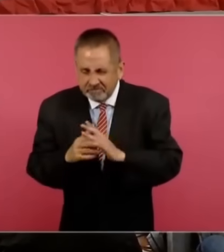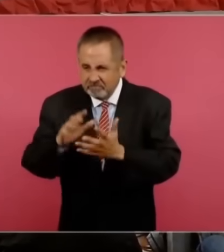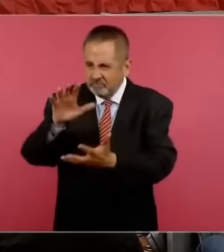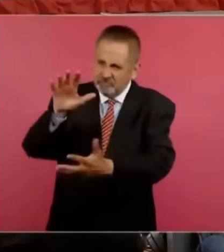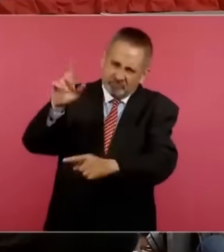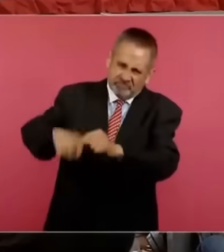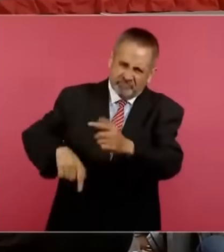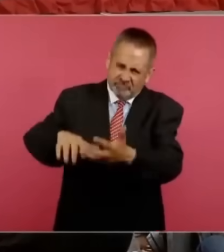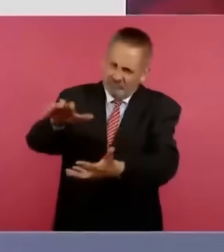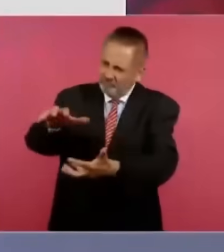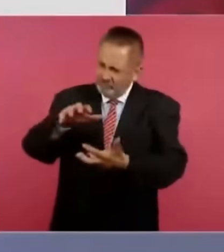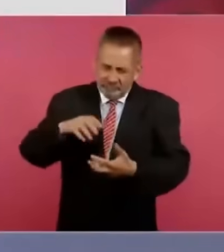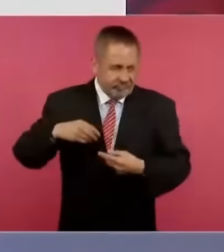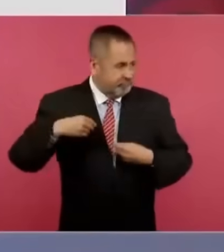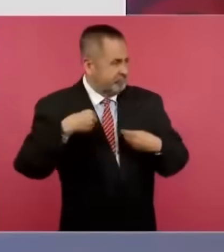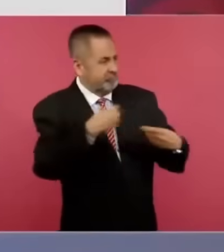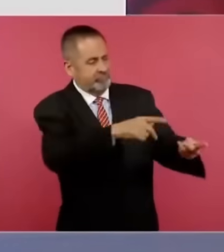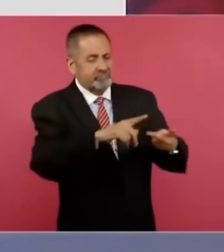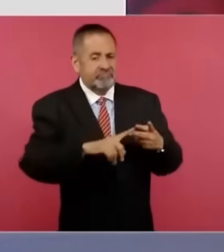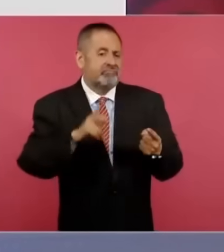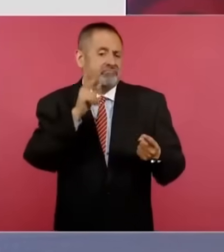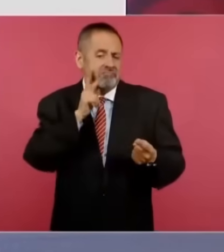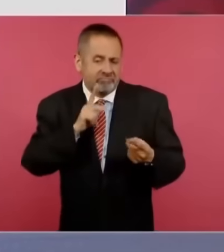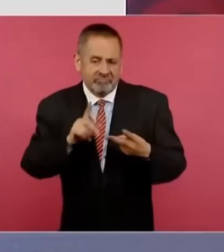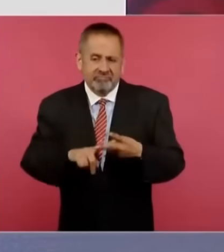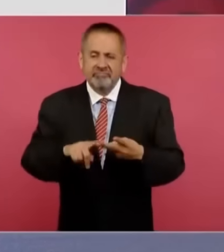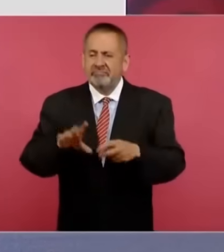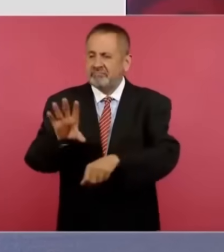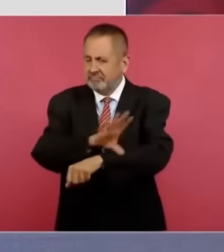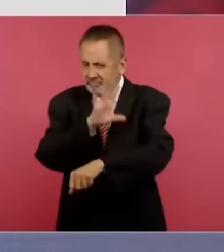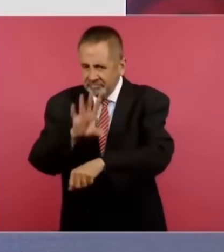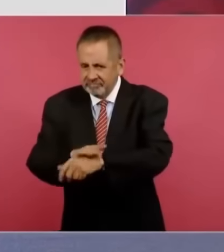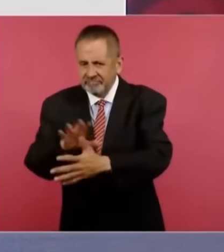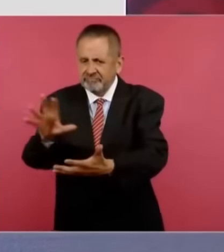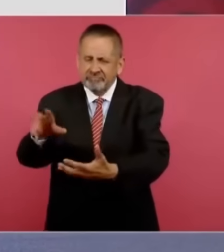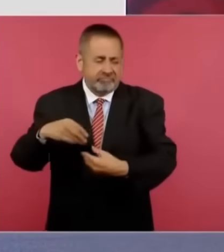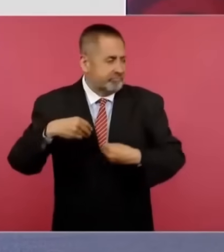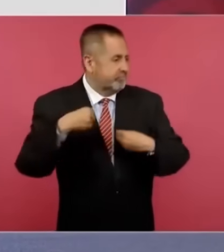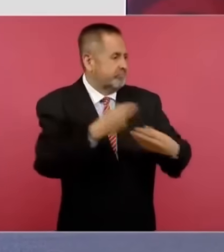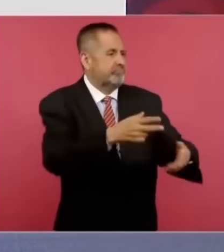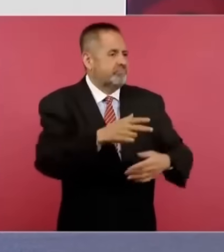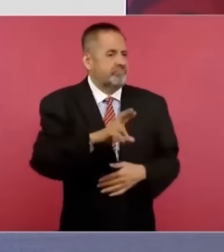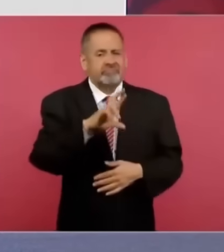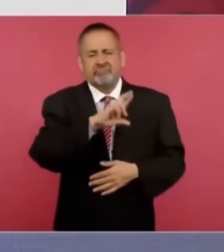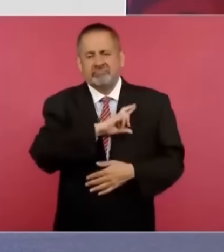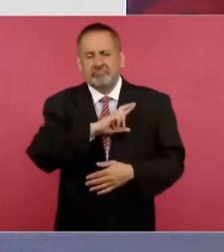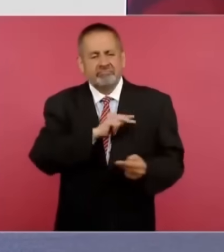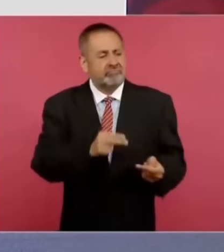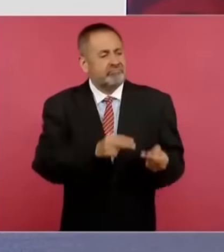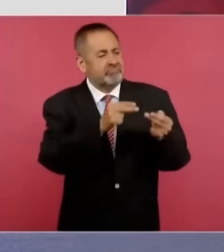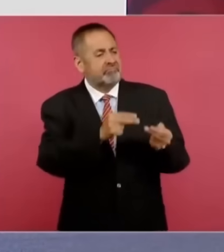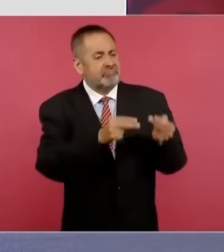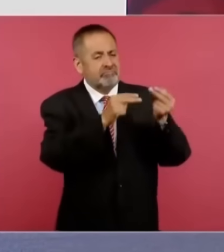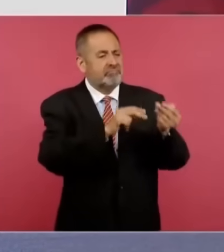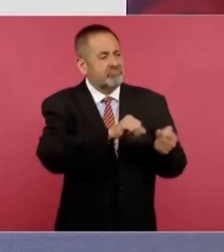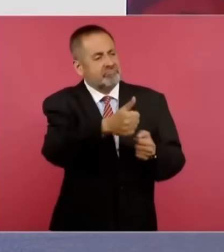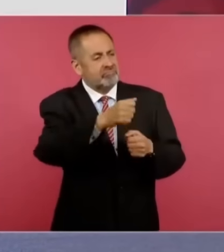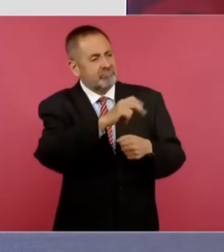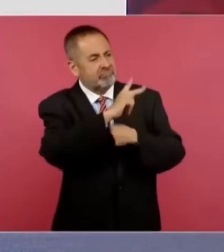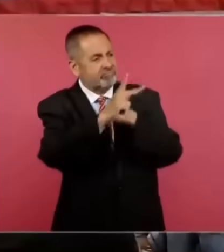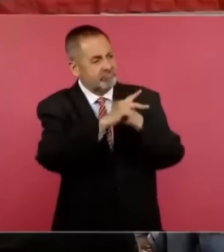entregar de nuevo el petróleo y nuestros recursos a los inversionistas